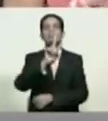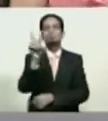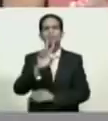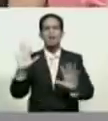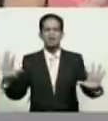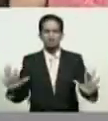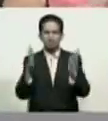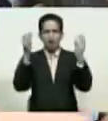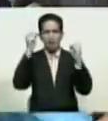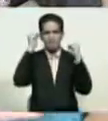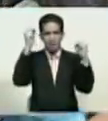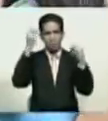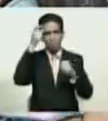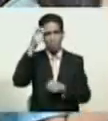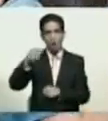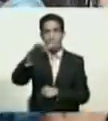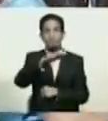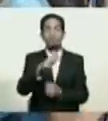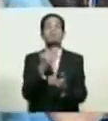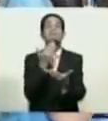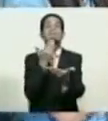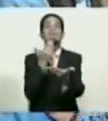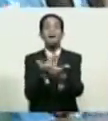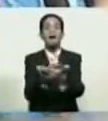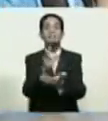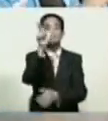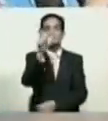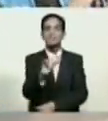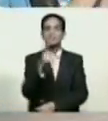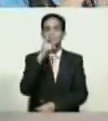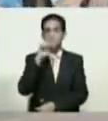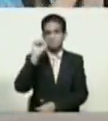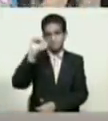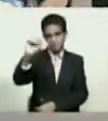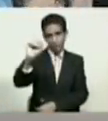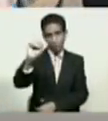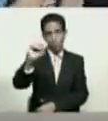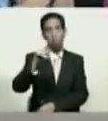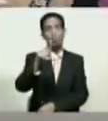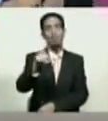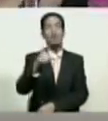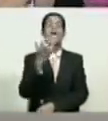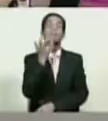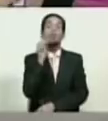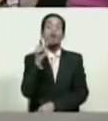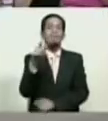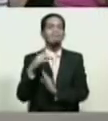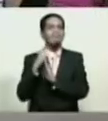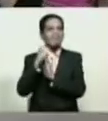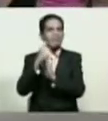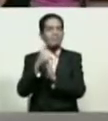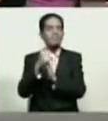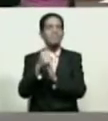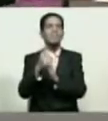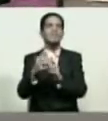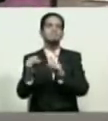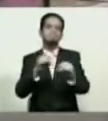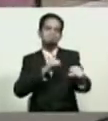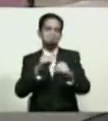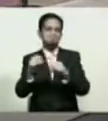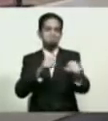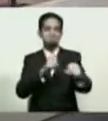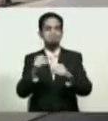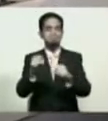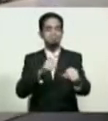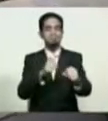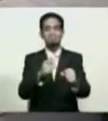pueblo, darle las gracias al presidente Nicolás Maduro por la conducción de esa jornada épica y